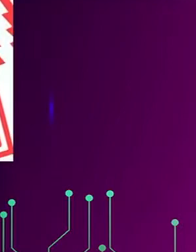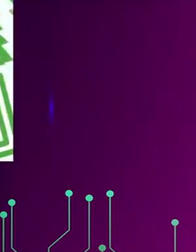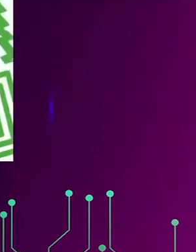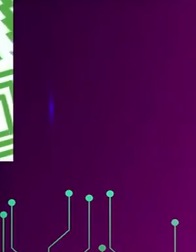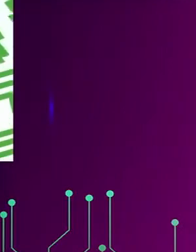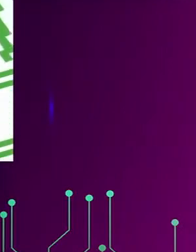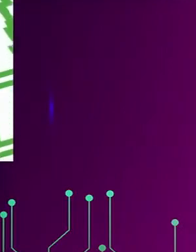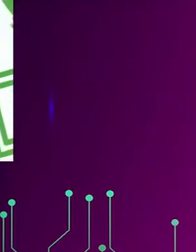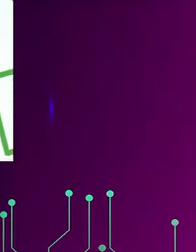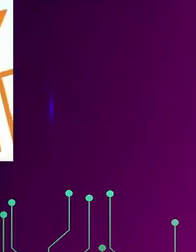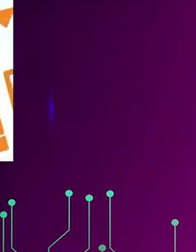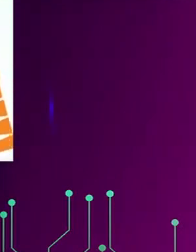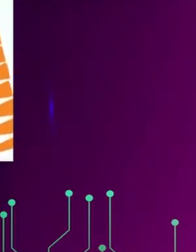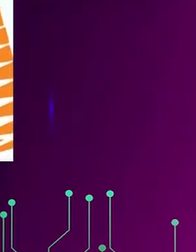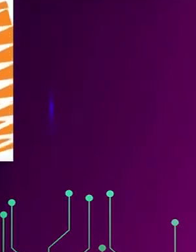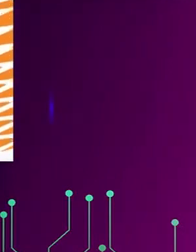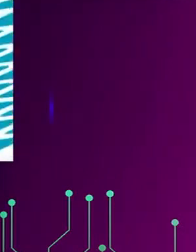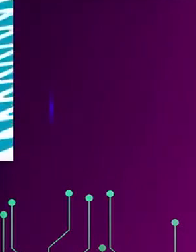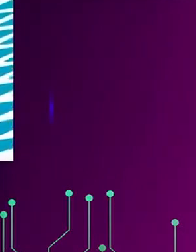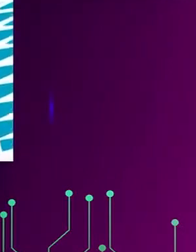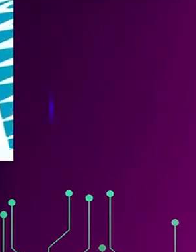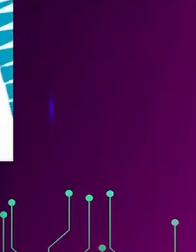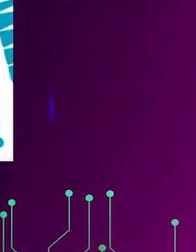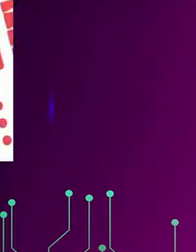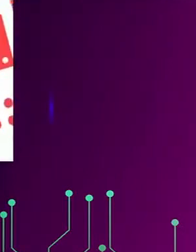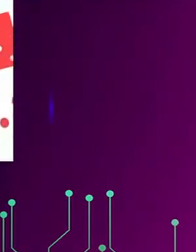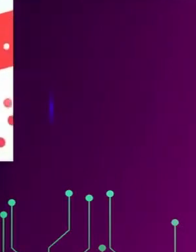de manera saludable.